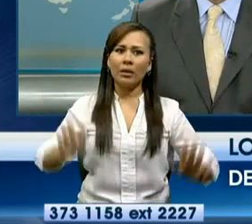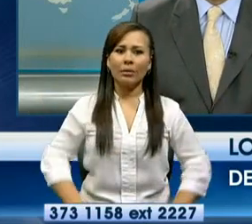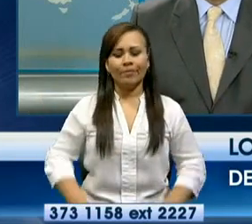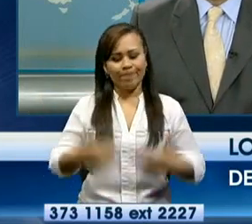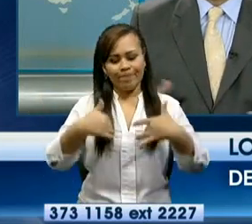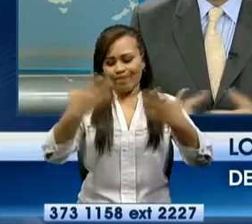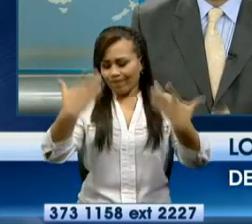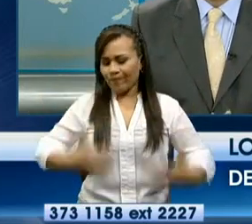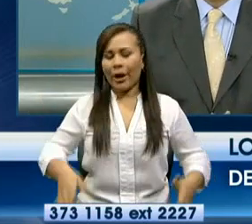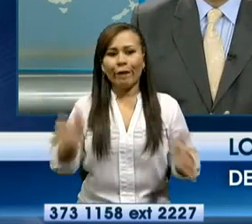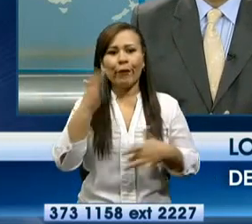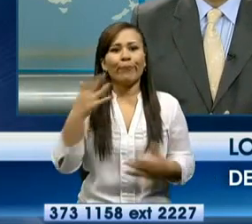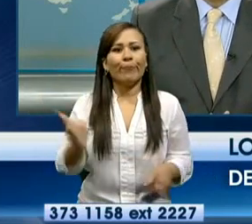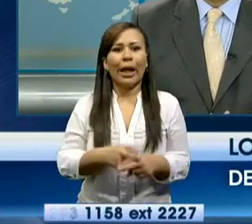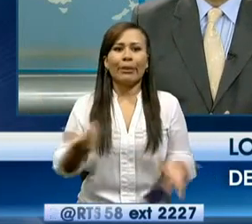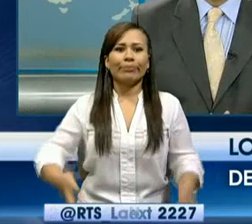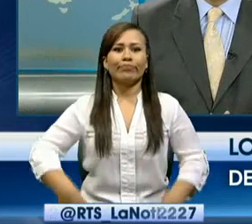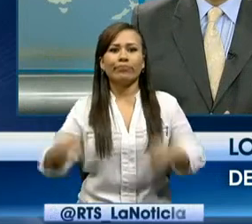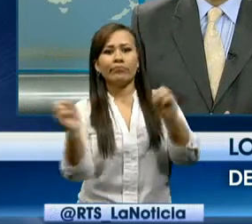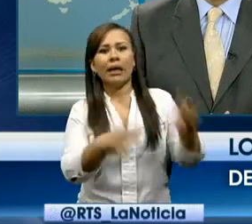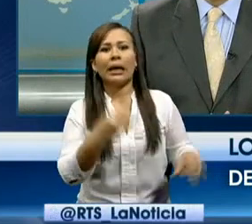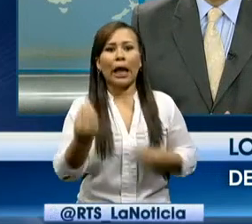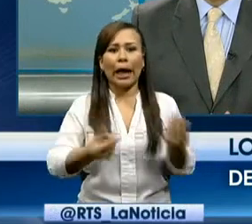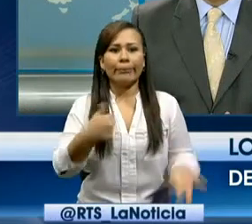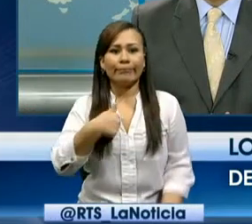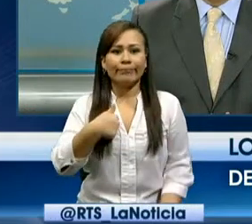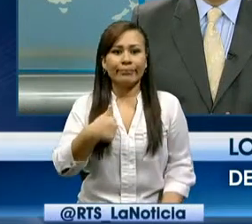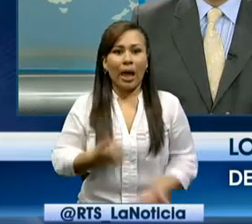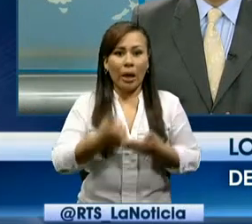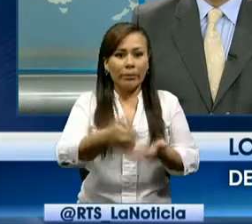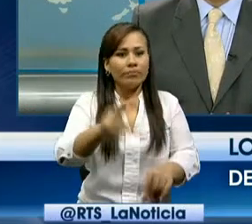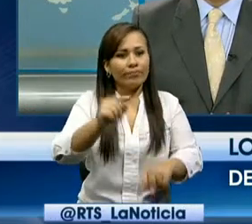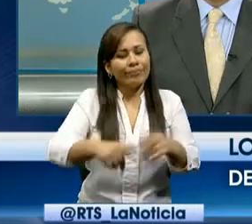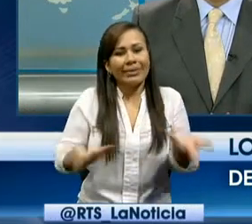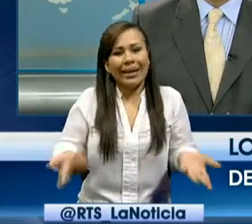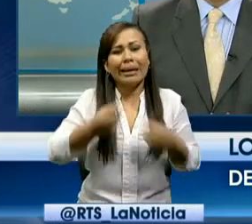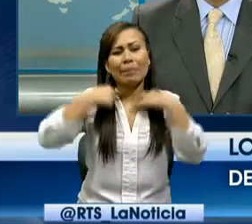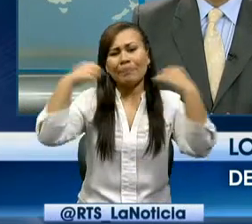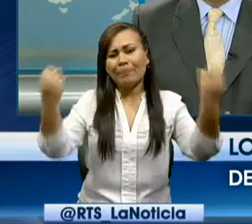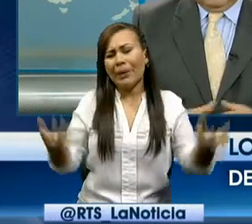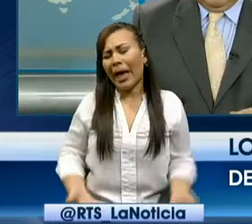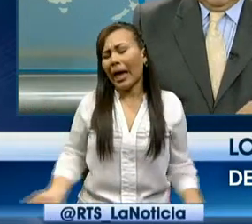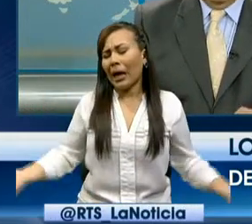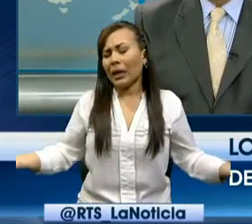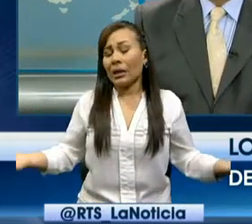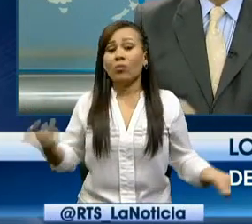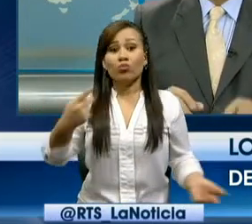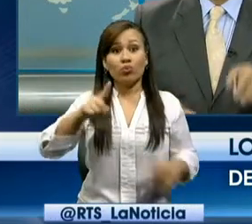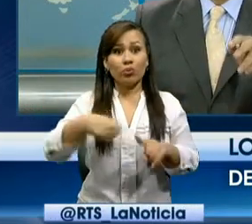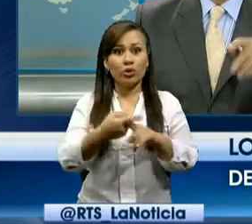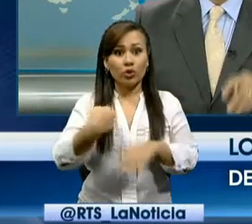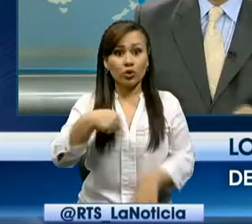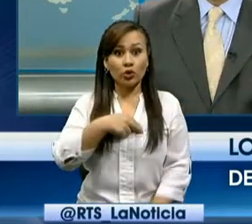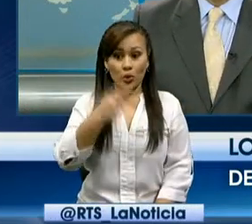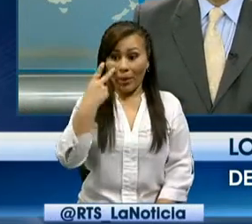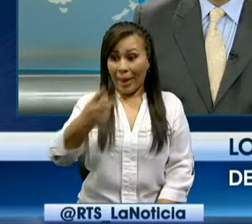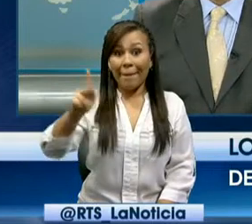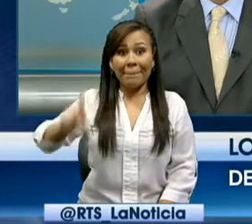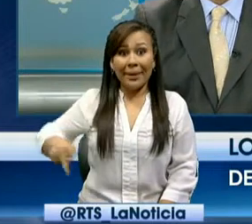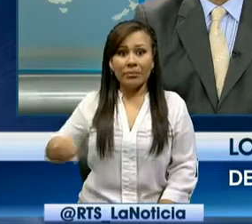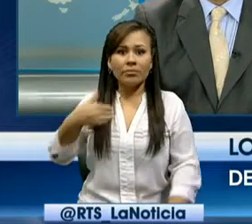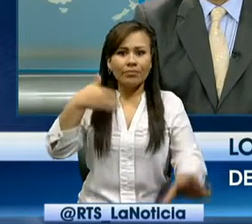Y termina siendo un estorbo. Así es. Nosotros al llegar a Pedernales... Al llegar a Pedernales, nosotros vimos mucho personal, mucha gente,